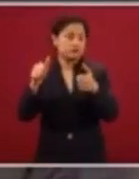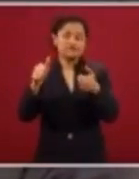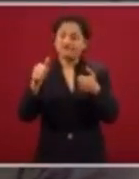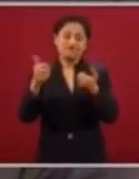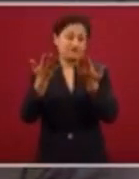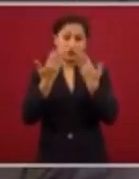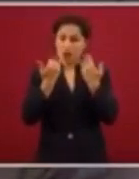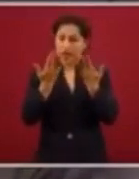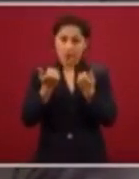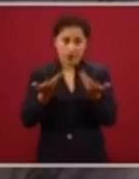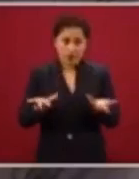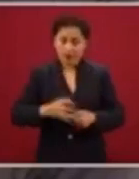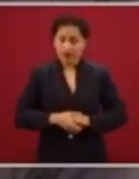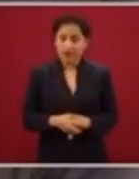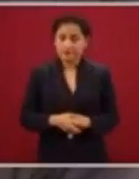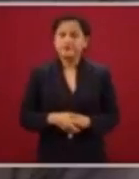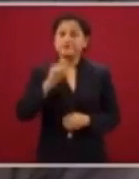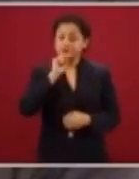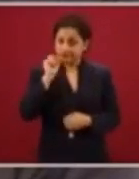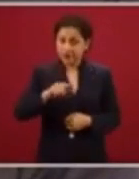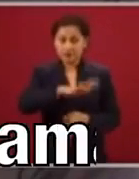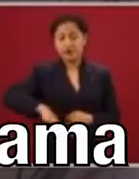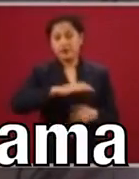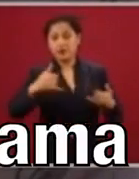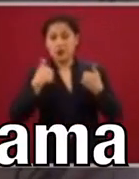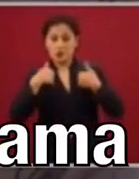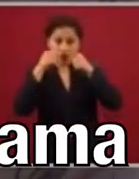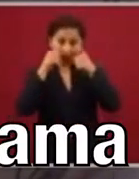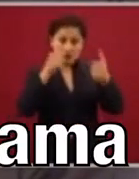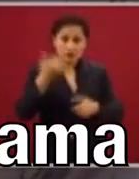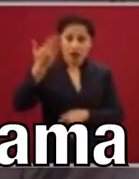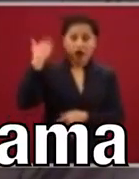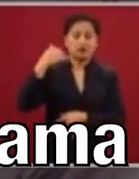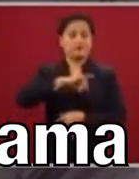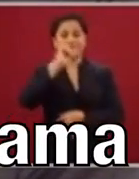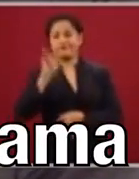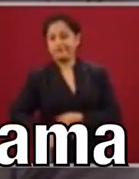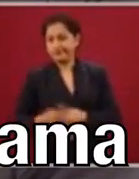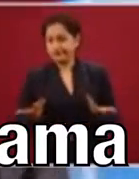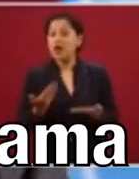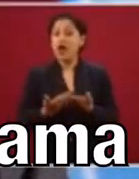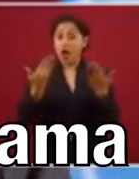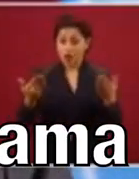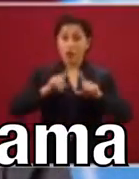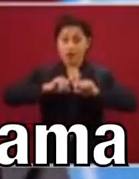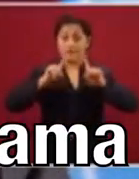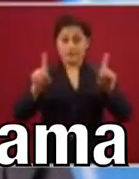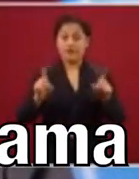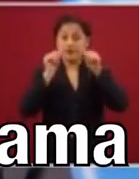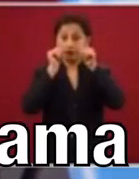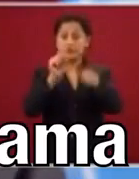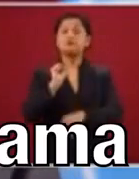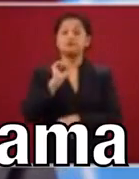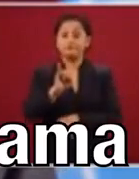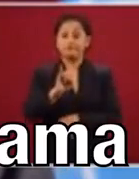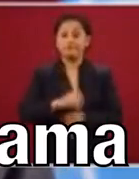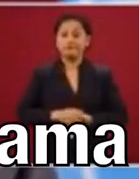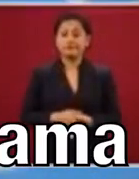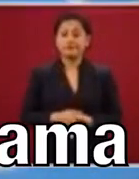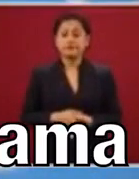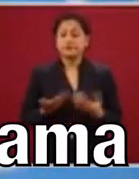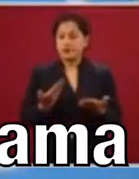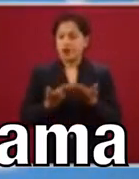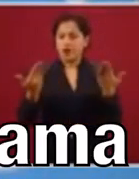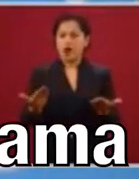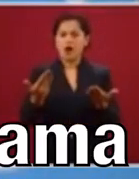nunca se había atendido a los jóvenes, como se está haciendo ahora, que tienen